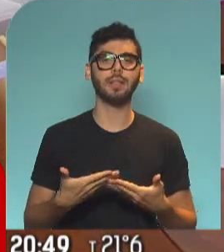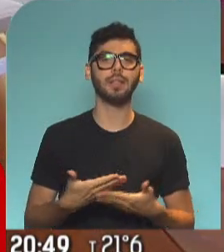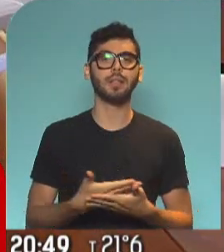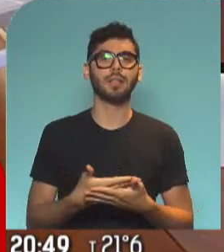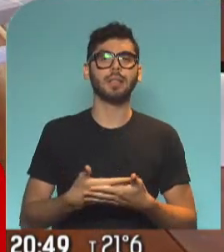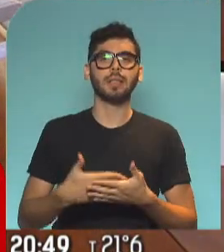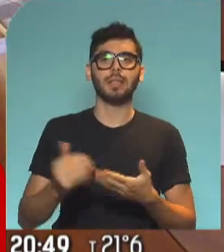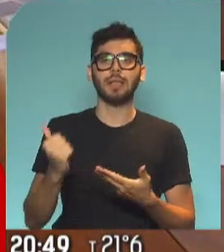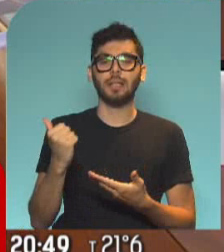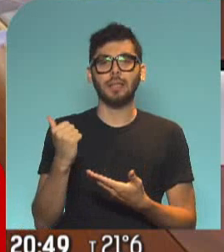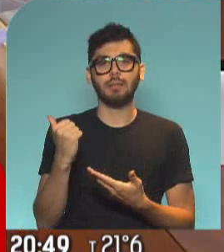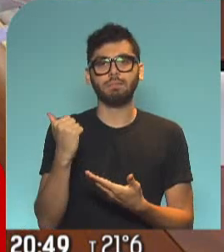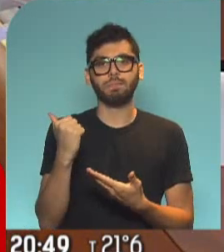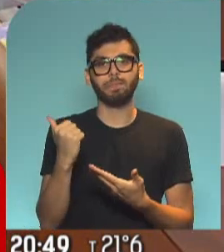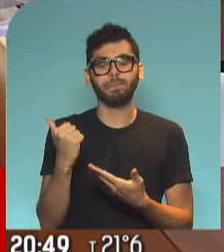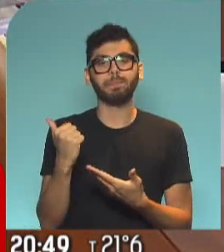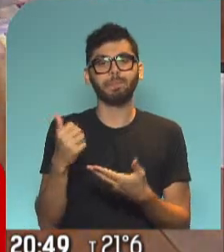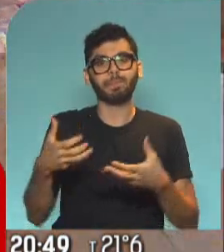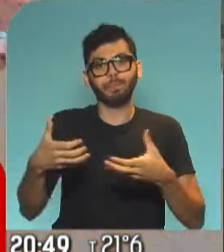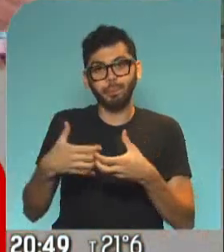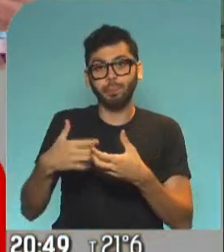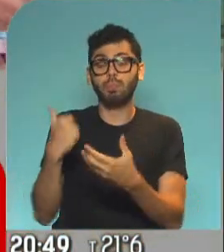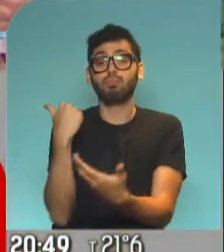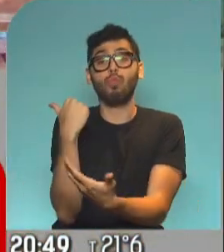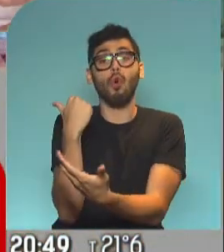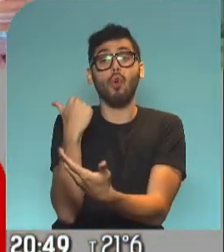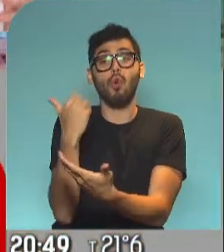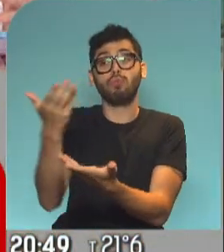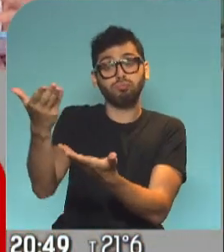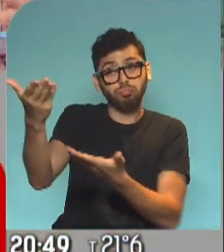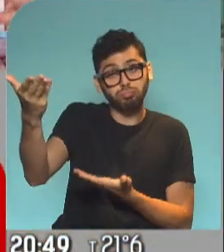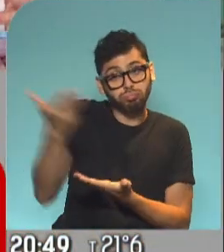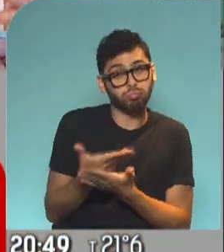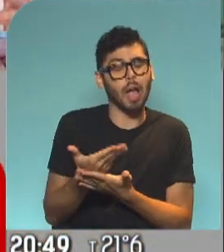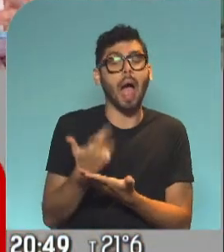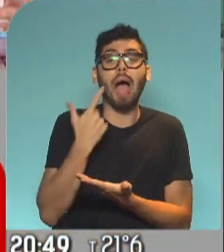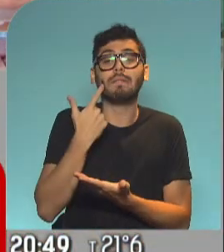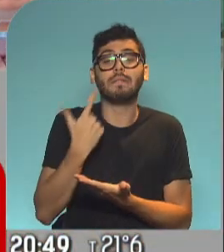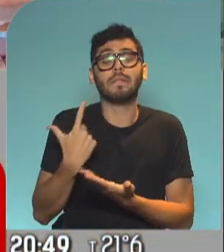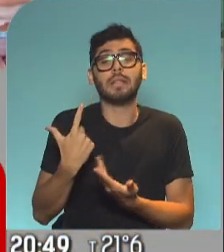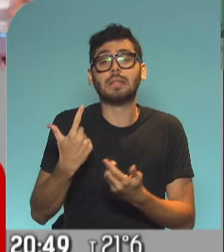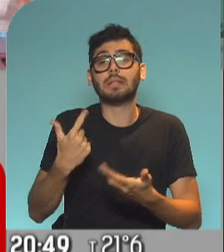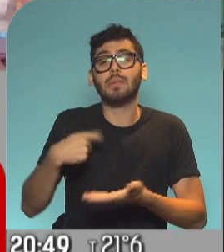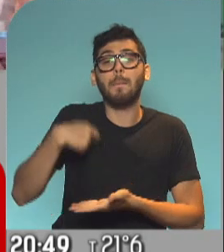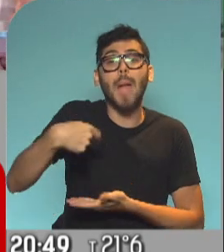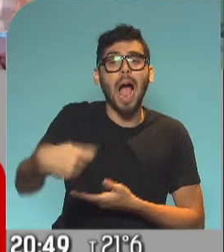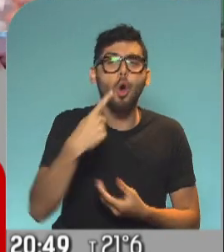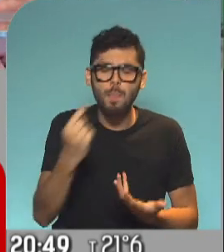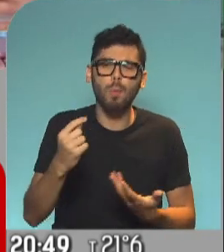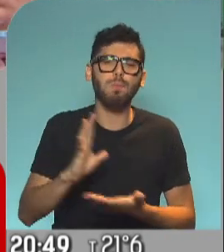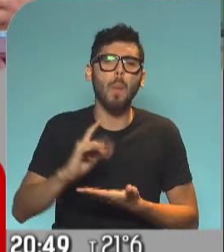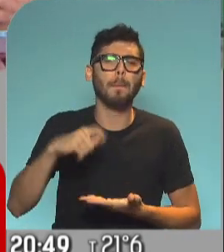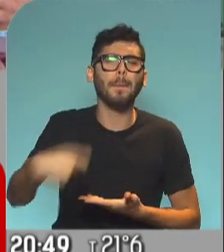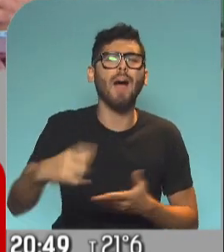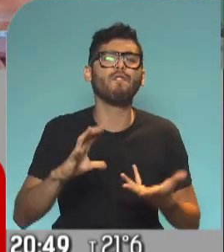en la última oferta que la compañía petrolera había recibido que se basan básicamente en la modalidad de pago es